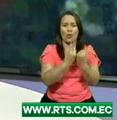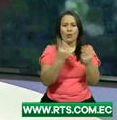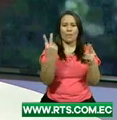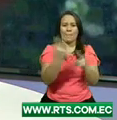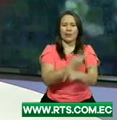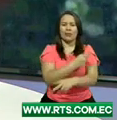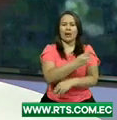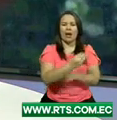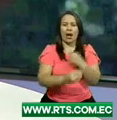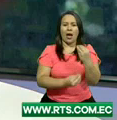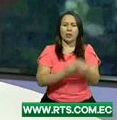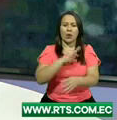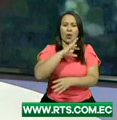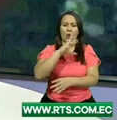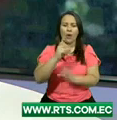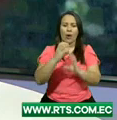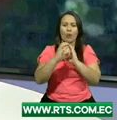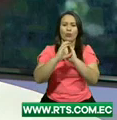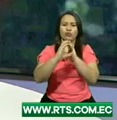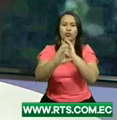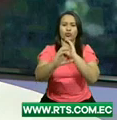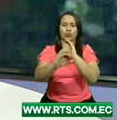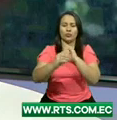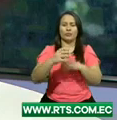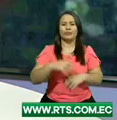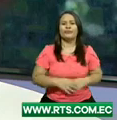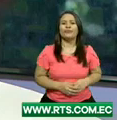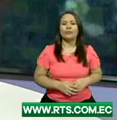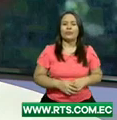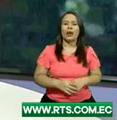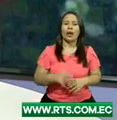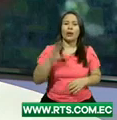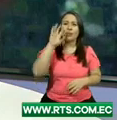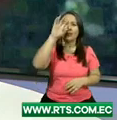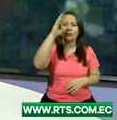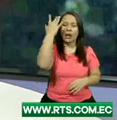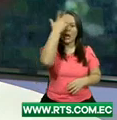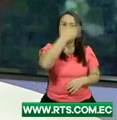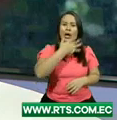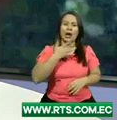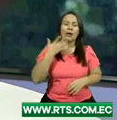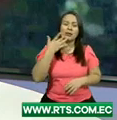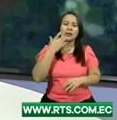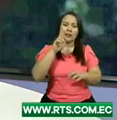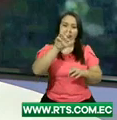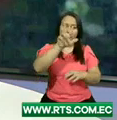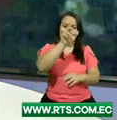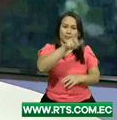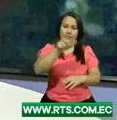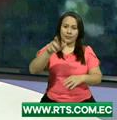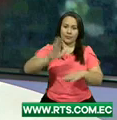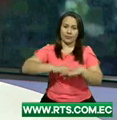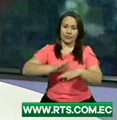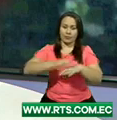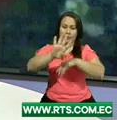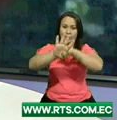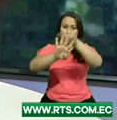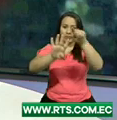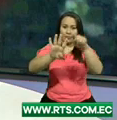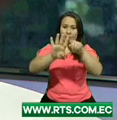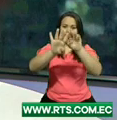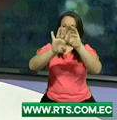dedicada al robo de buses de transporte público en la provincia de esmeraldas tres de los cuatro sospechosos fueron